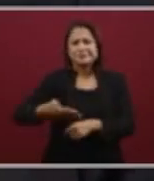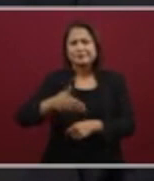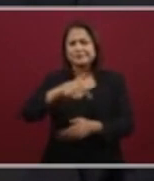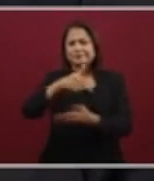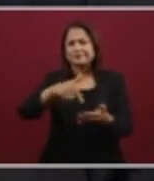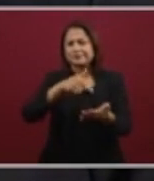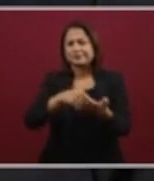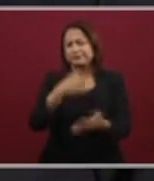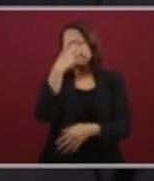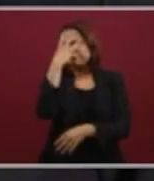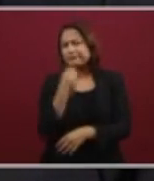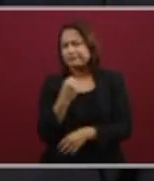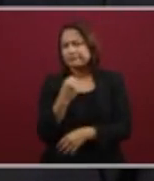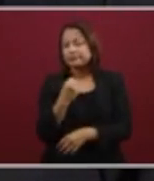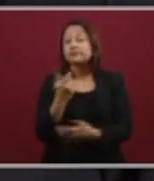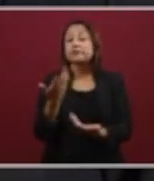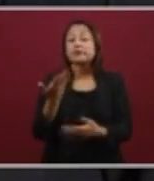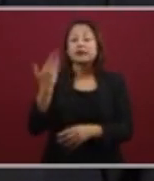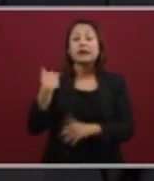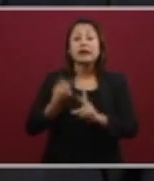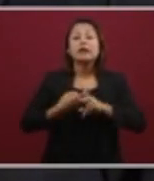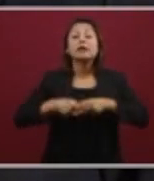del hermano